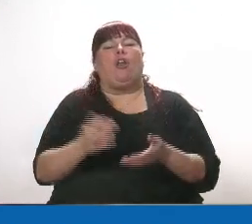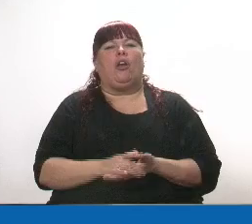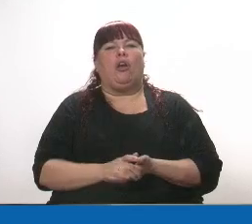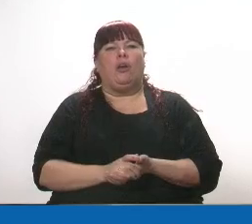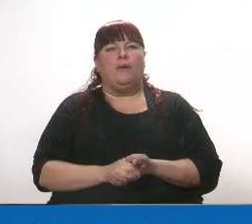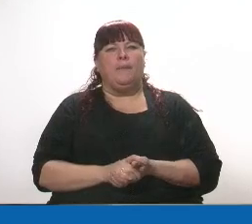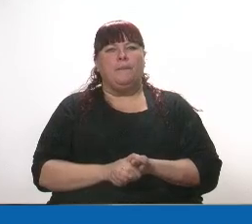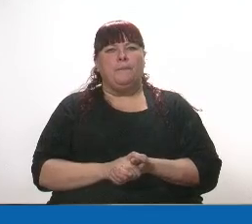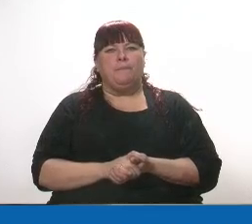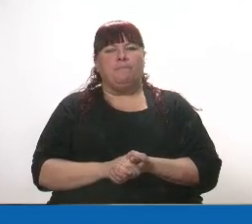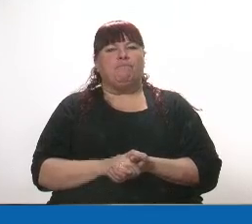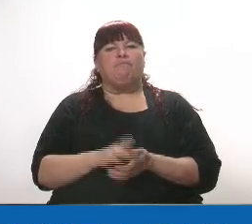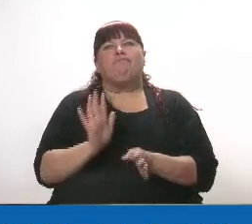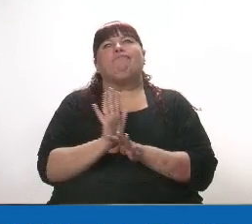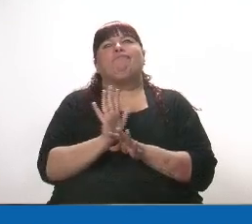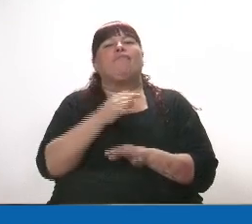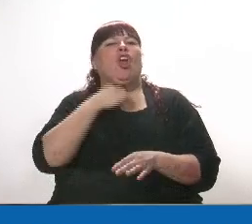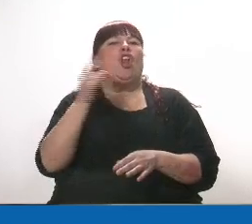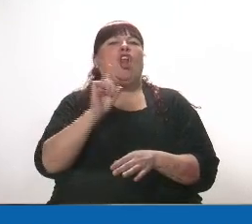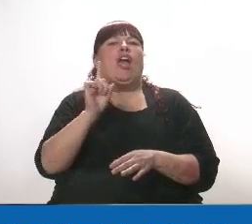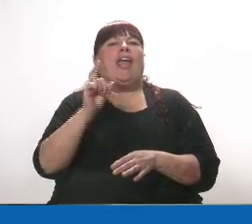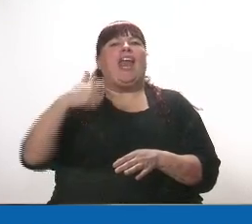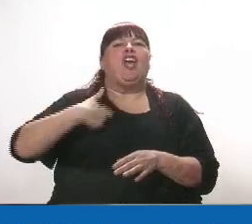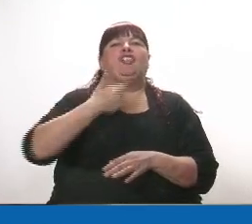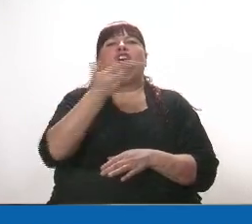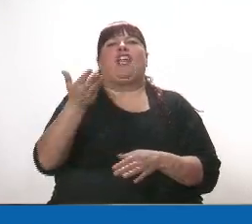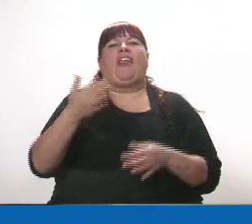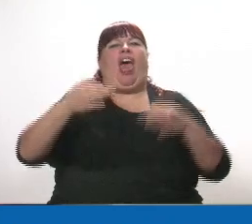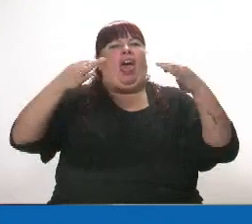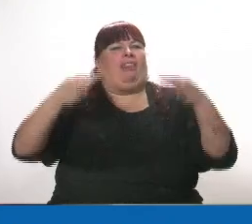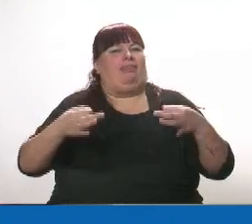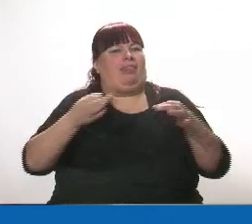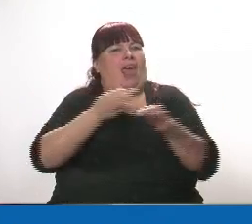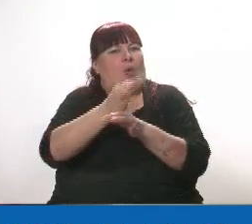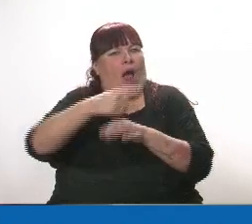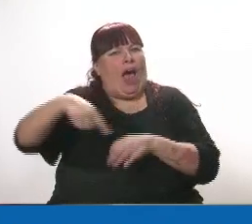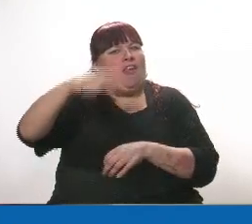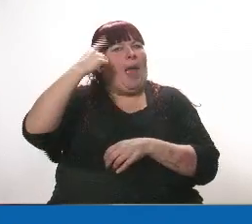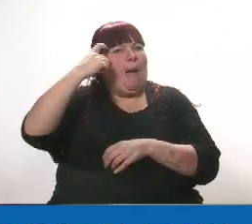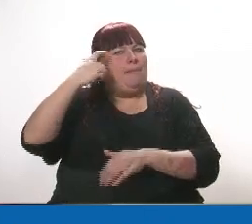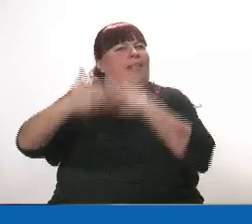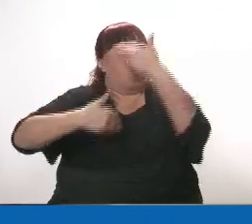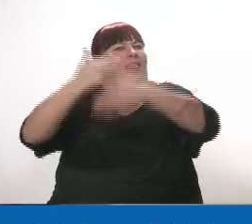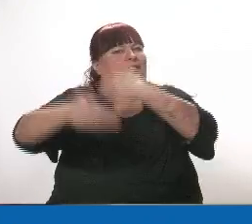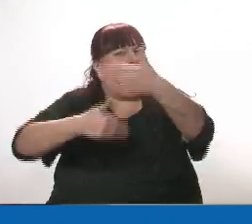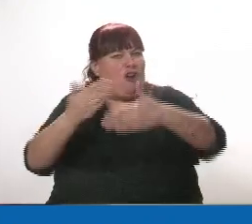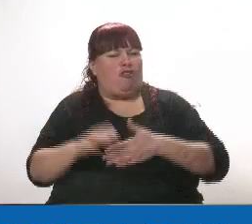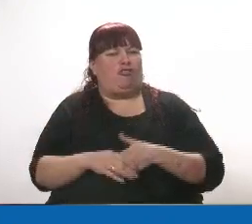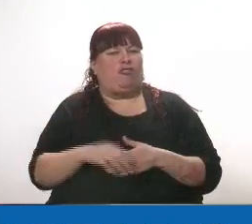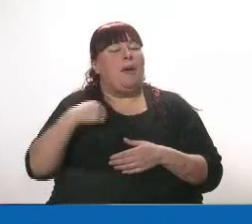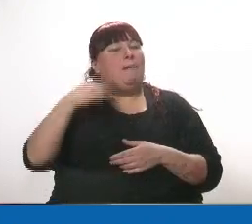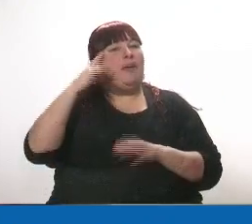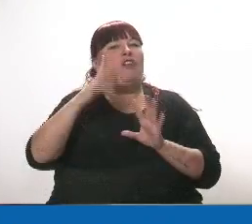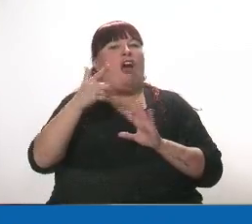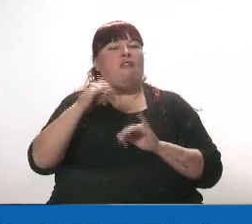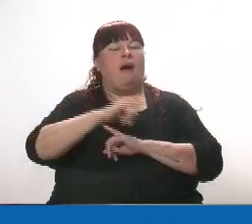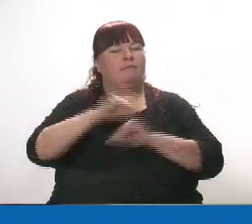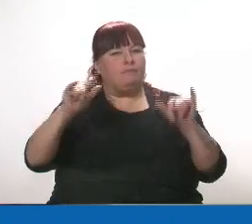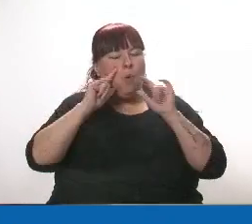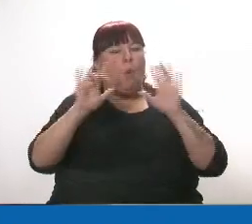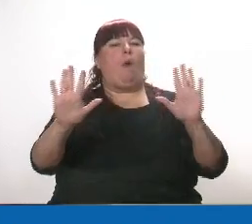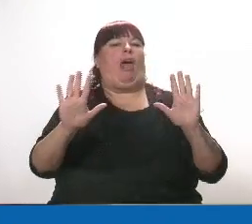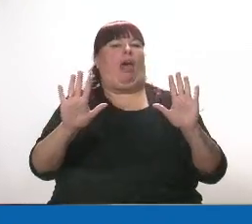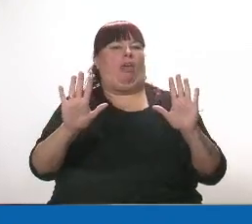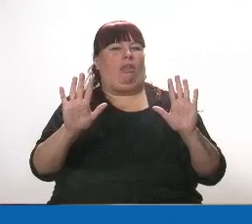porque no quieren una sociedad educada y desarrollada creo que fue un llamado de atención a